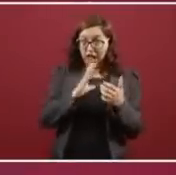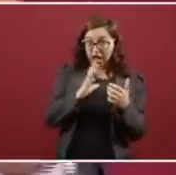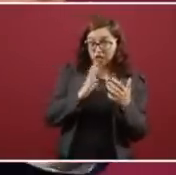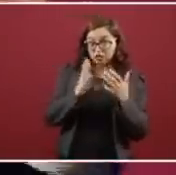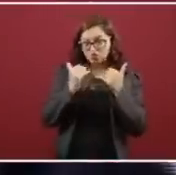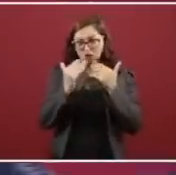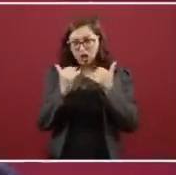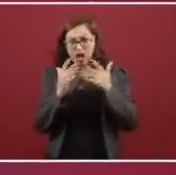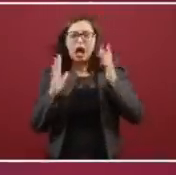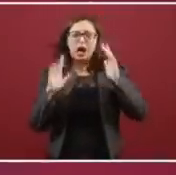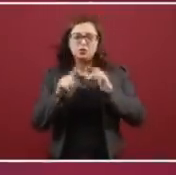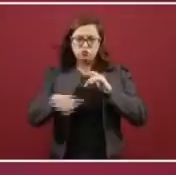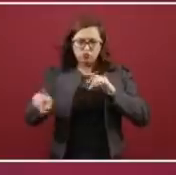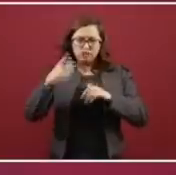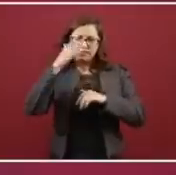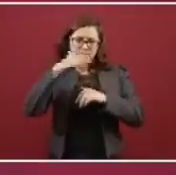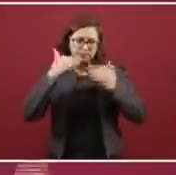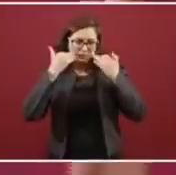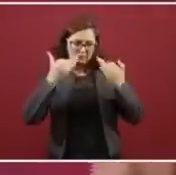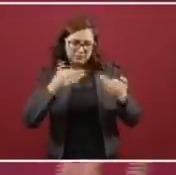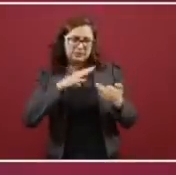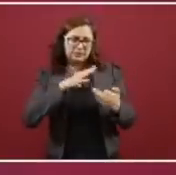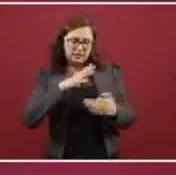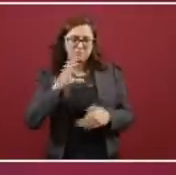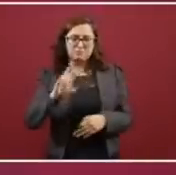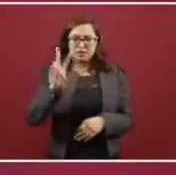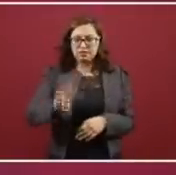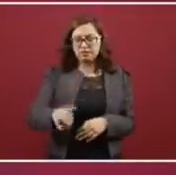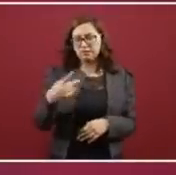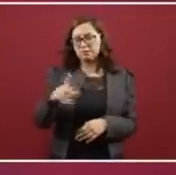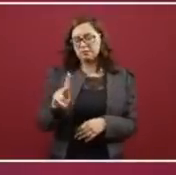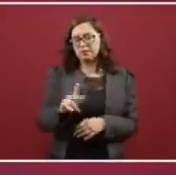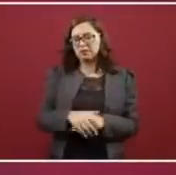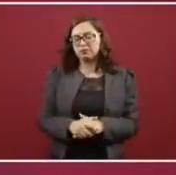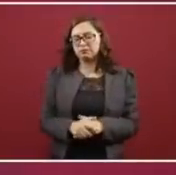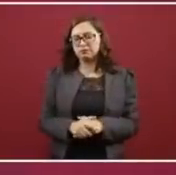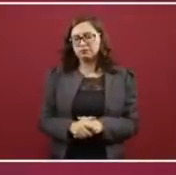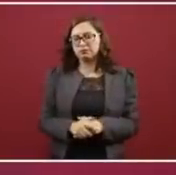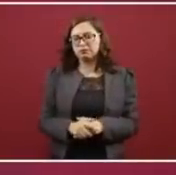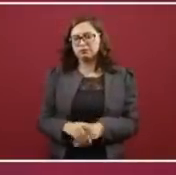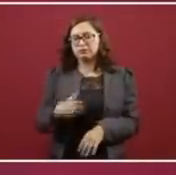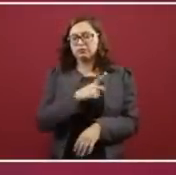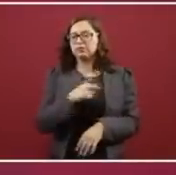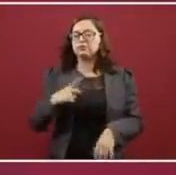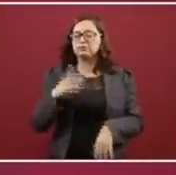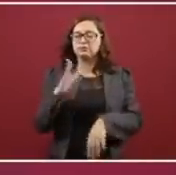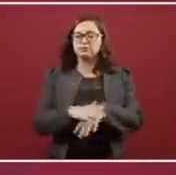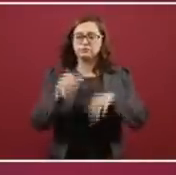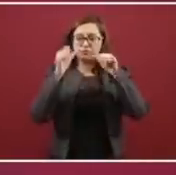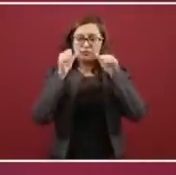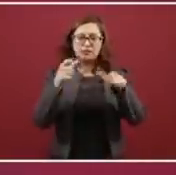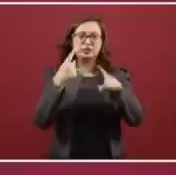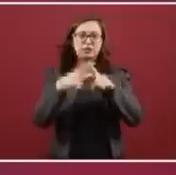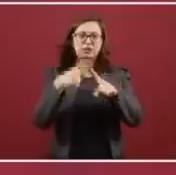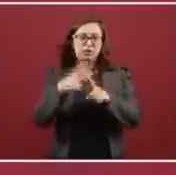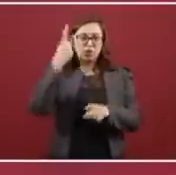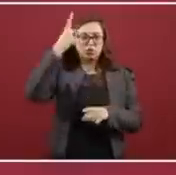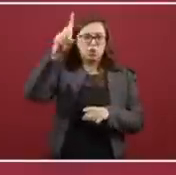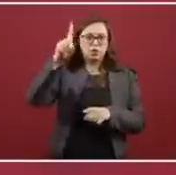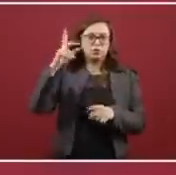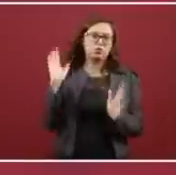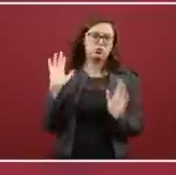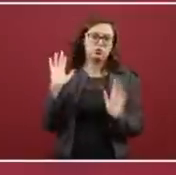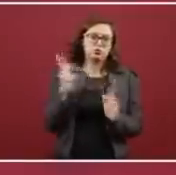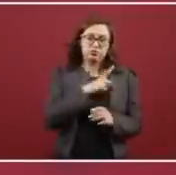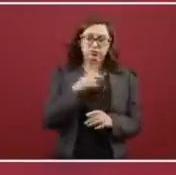ustedes han comprobado que hay algunos casos así creo que será lo menos y el que debe de poner atención ahí es el dueño de la estación de